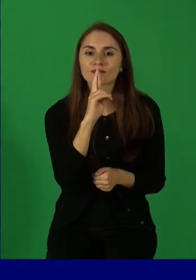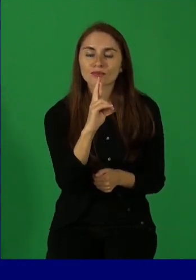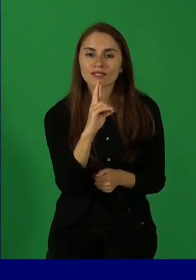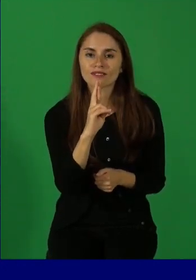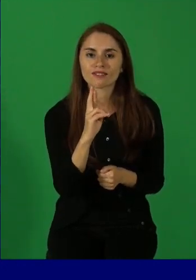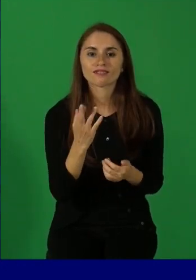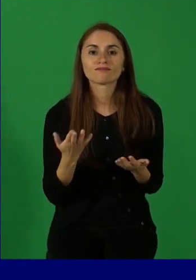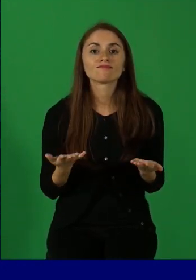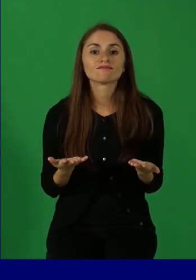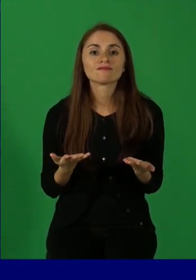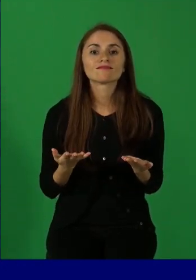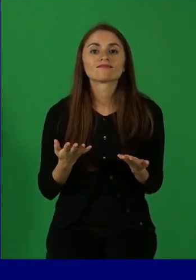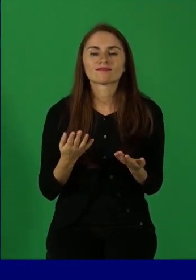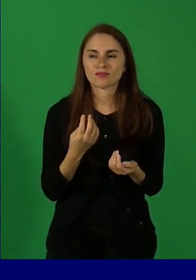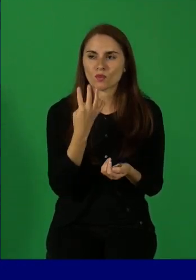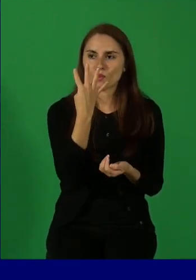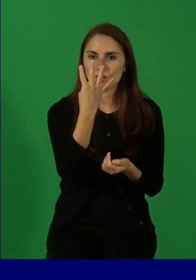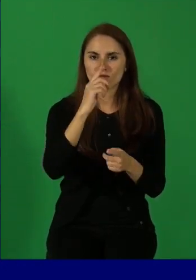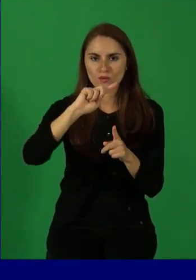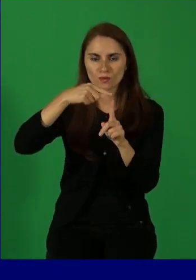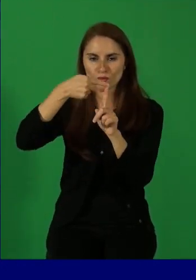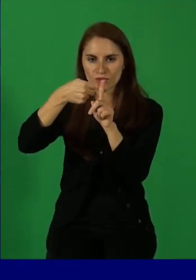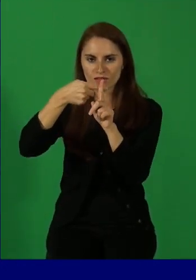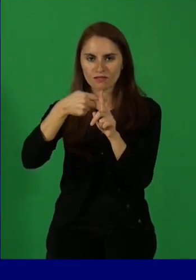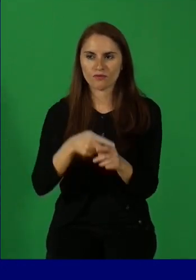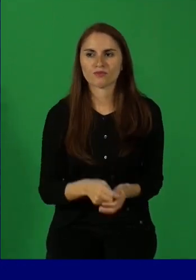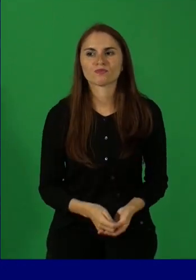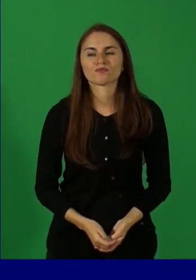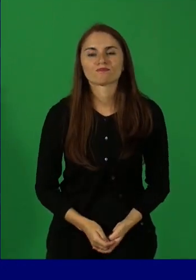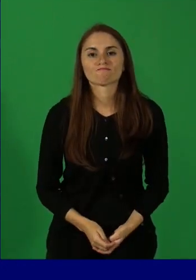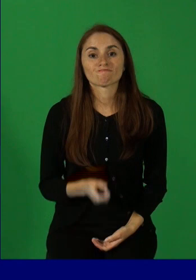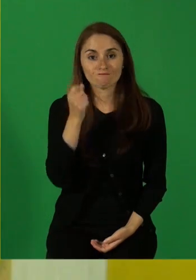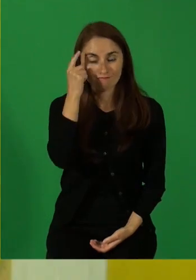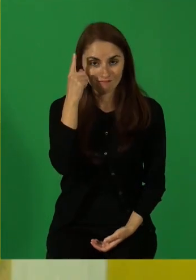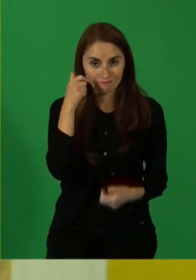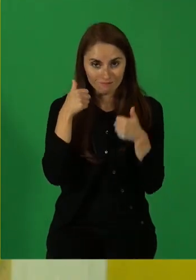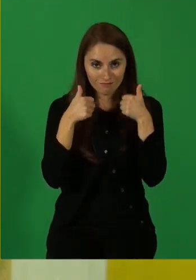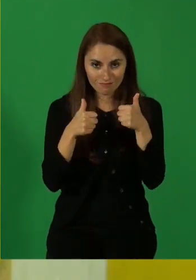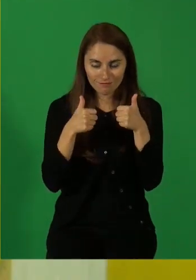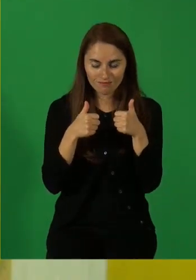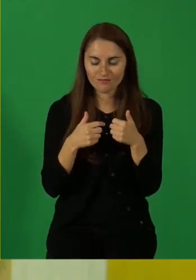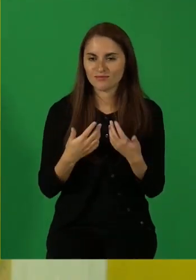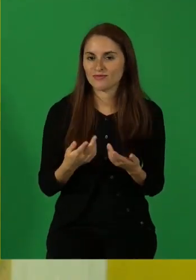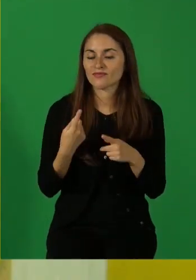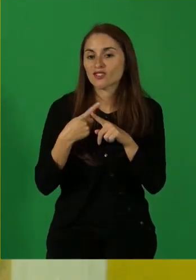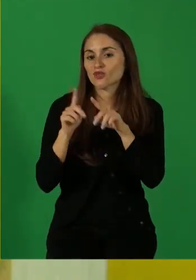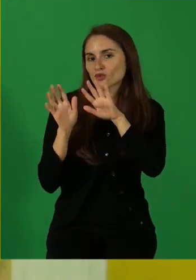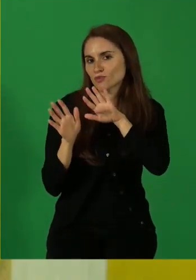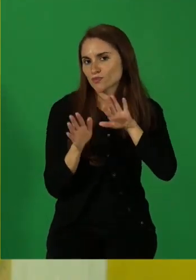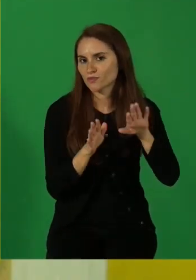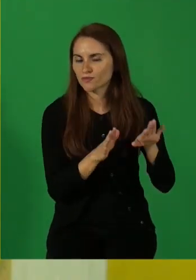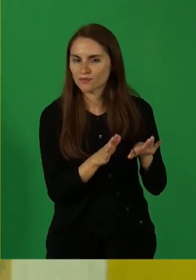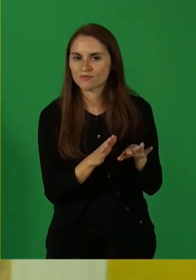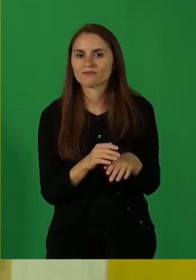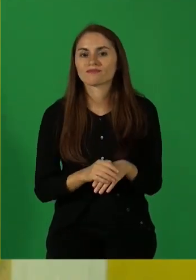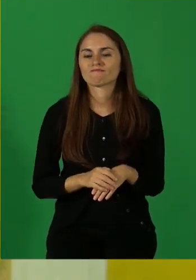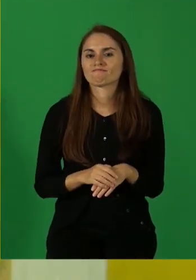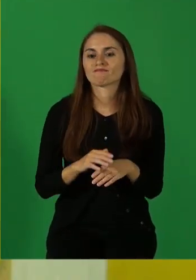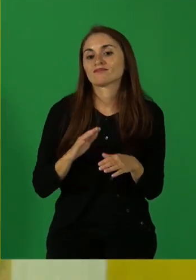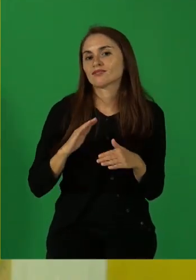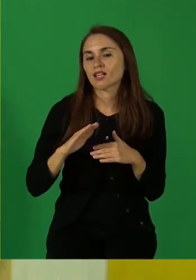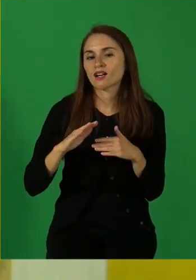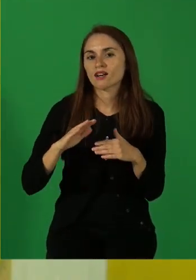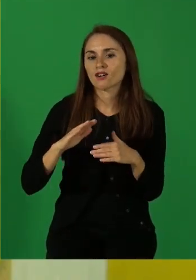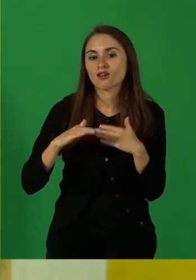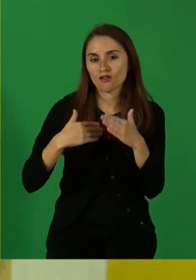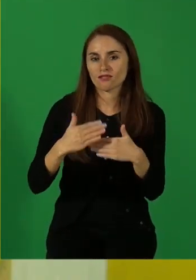entonces 4 positivo. ¿Estamos? Veamos entonces el siguiente ejemplo. Seguimos practicando para